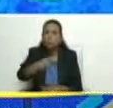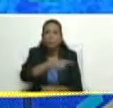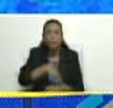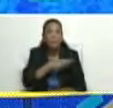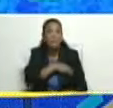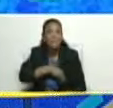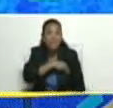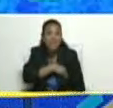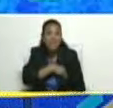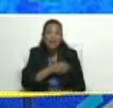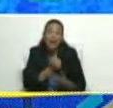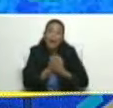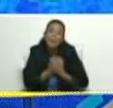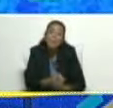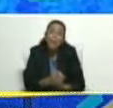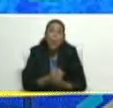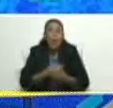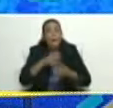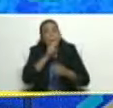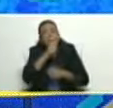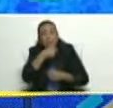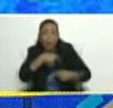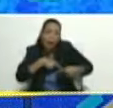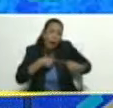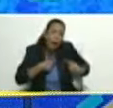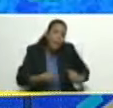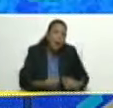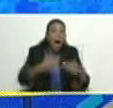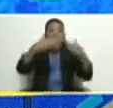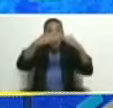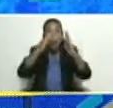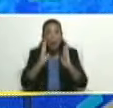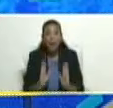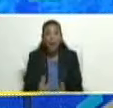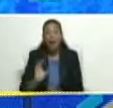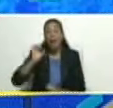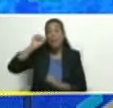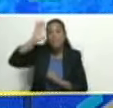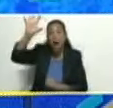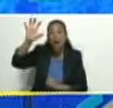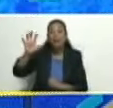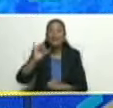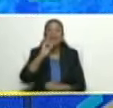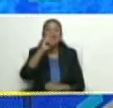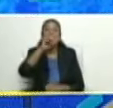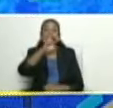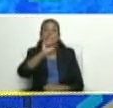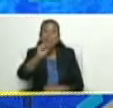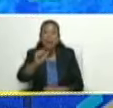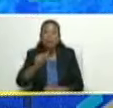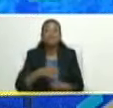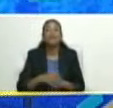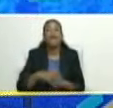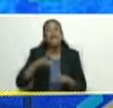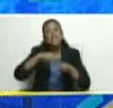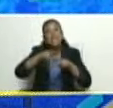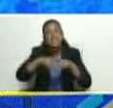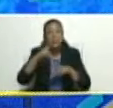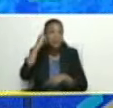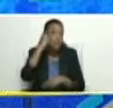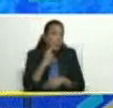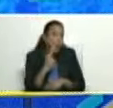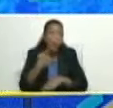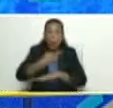gran misión En Amor Mayor, la gran misión Hogares de la Patria, el INAS, el IDENA, Niño Simón,